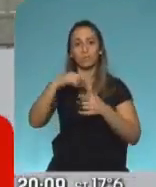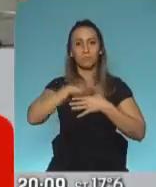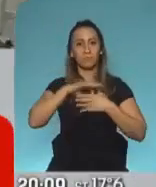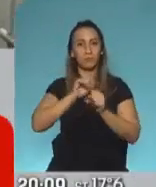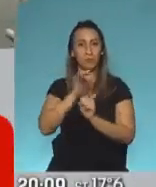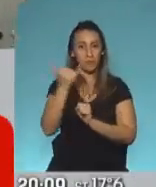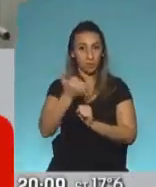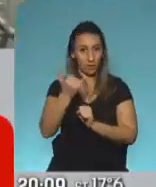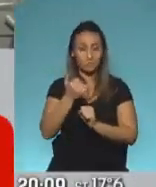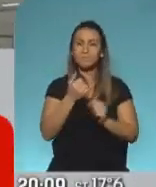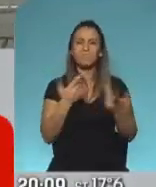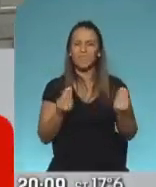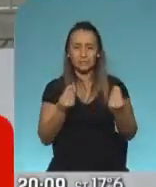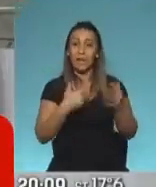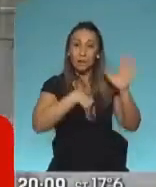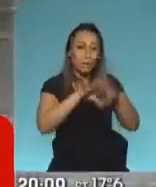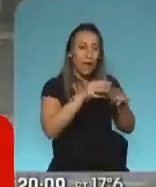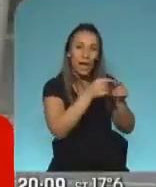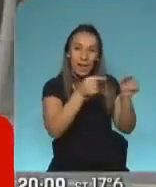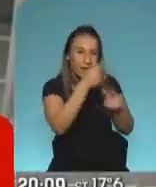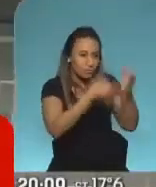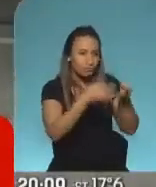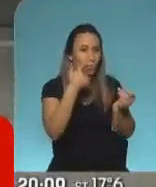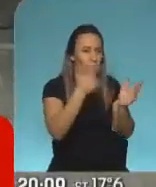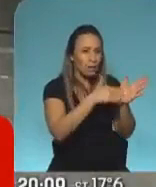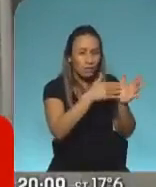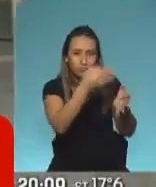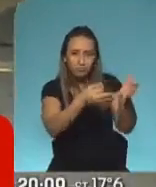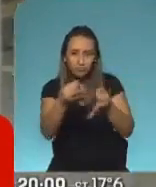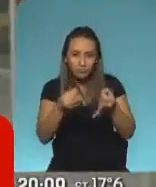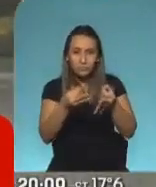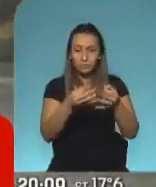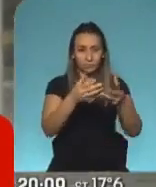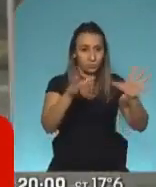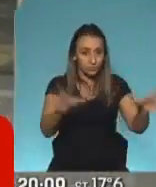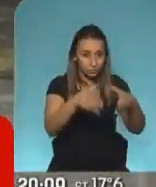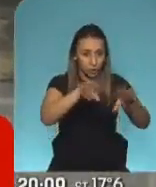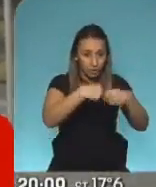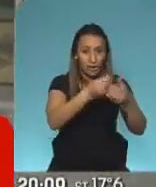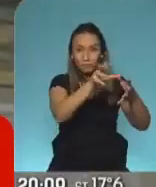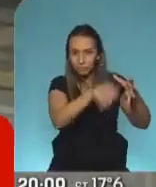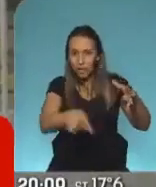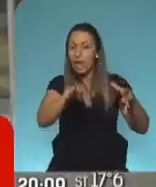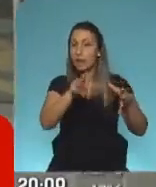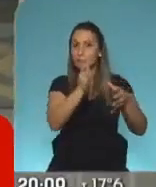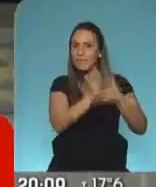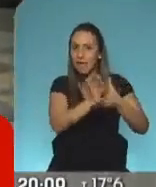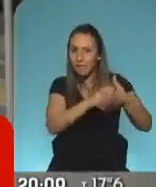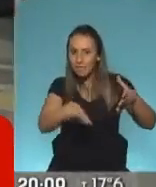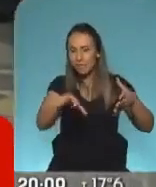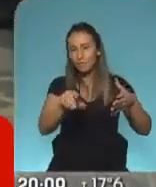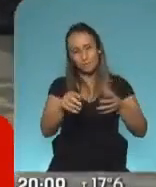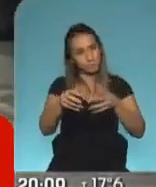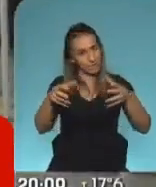Que de la mayoría de los testeos que se hacen, un poquito más de la mitad son positivos. Y el trabajo no solo es constante en